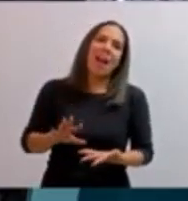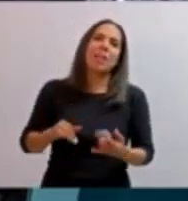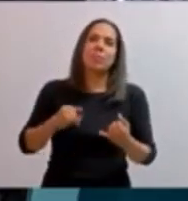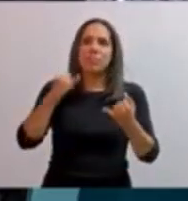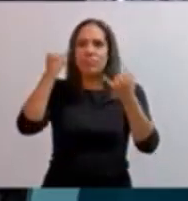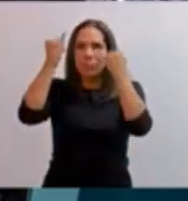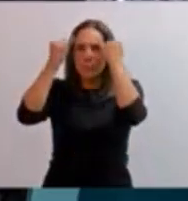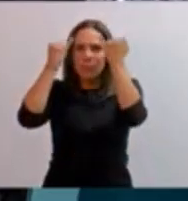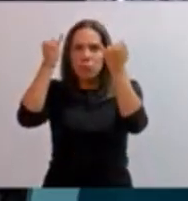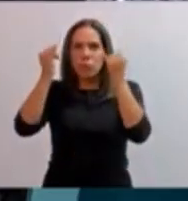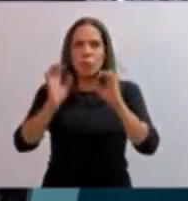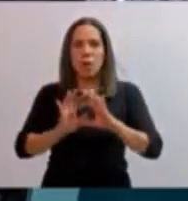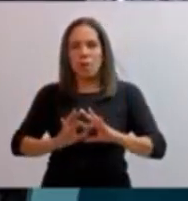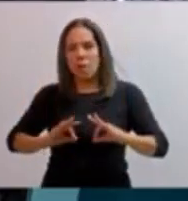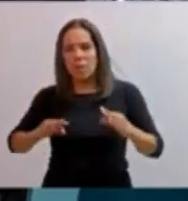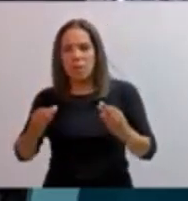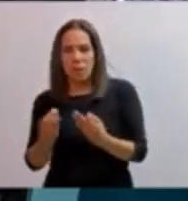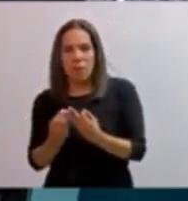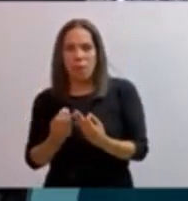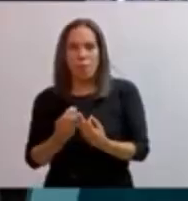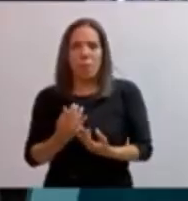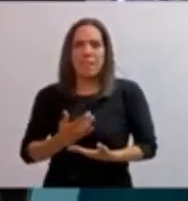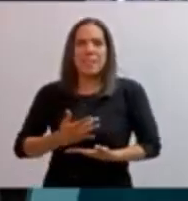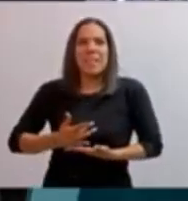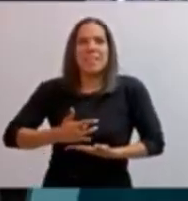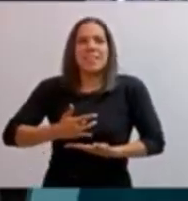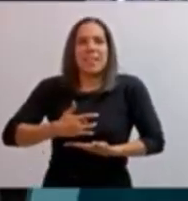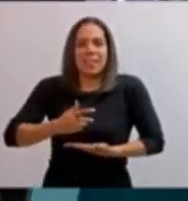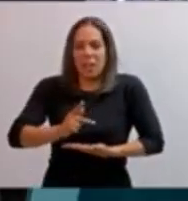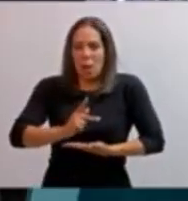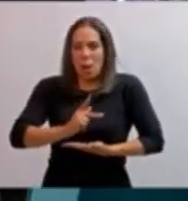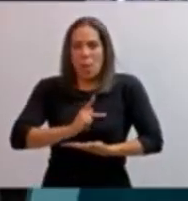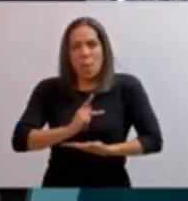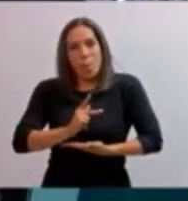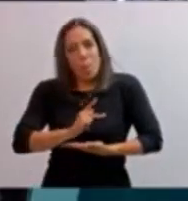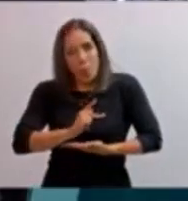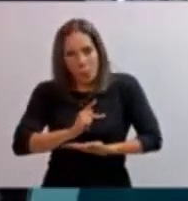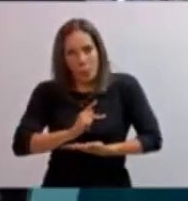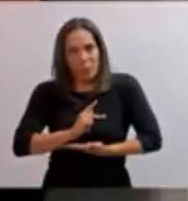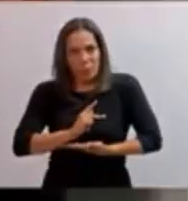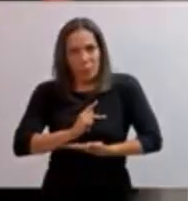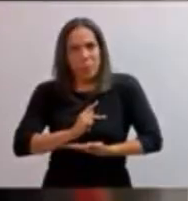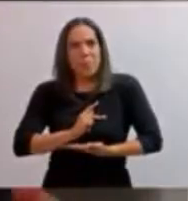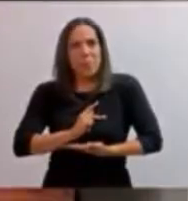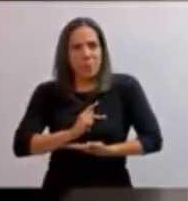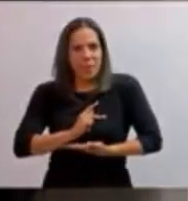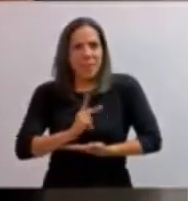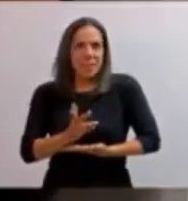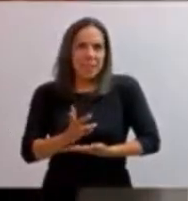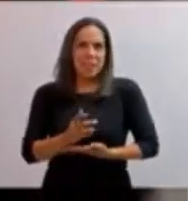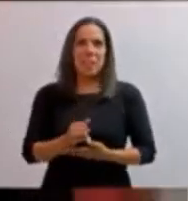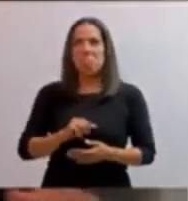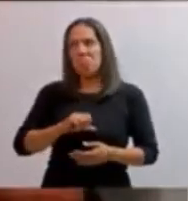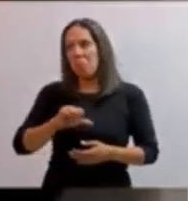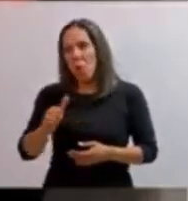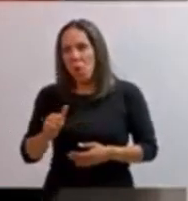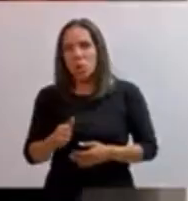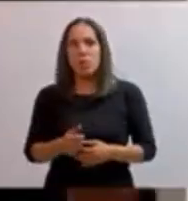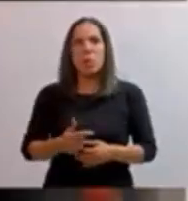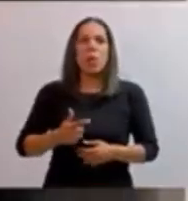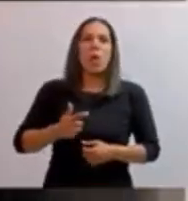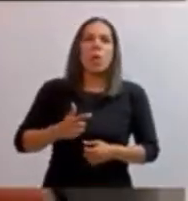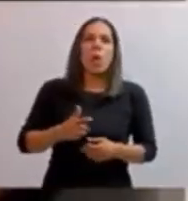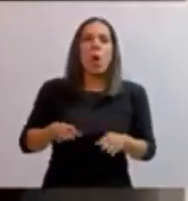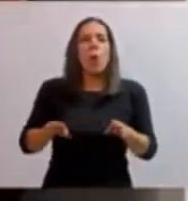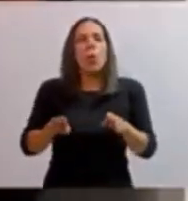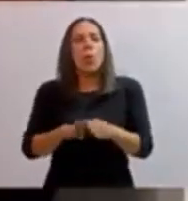mexicana y cómo se busca que los maestros podamos tener esta autonomía para proponer, para